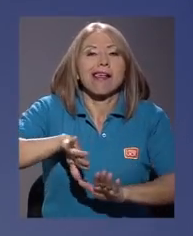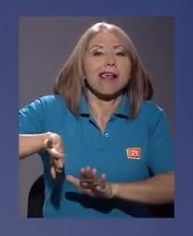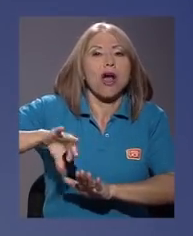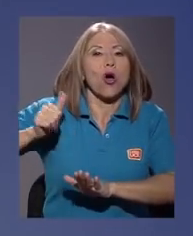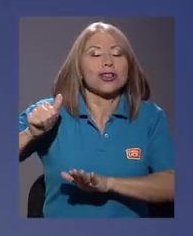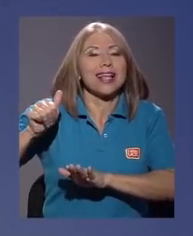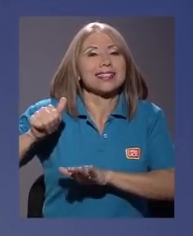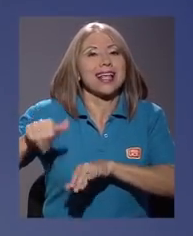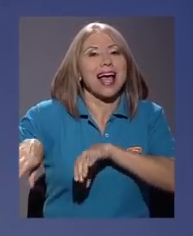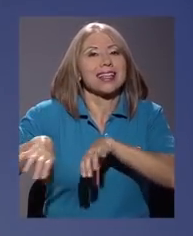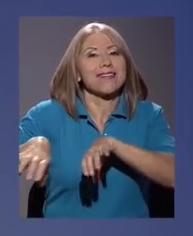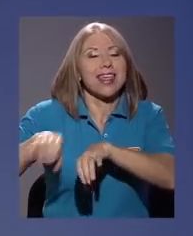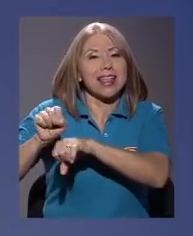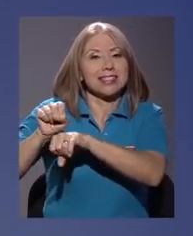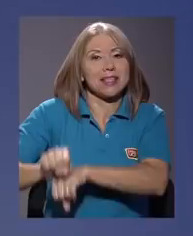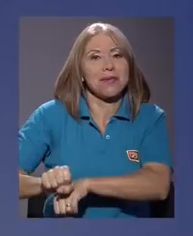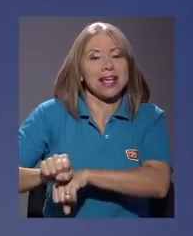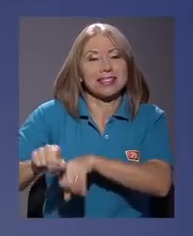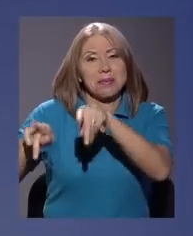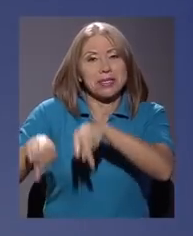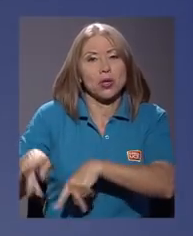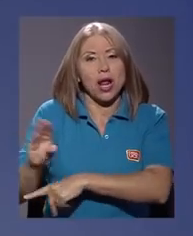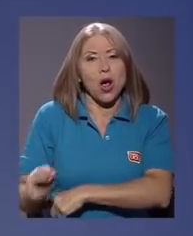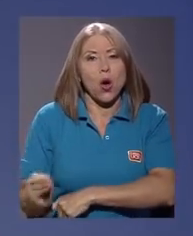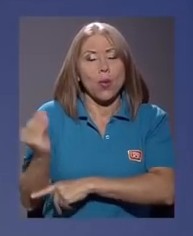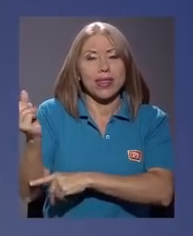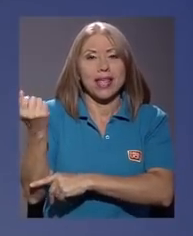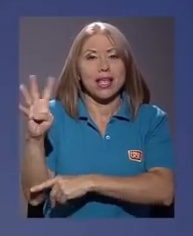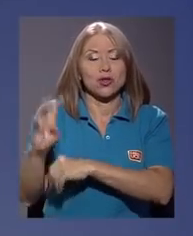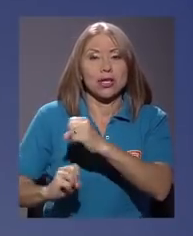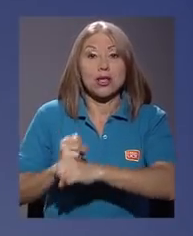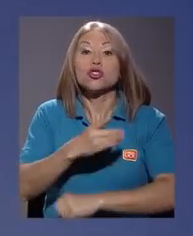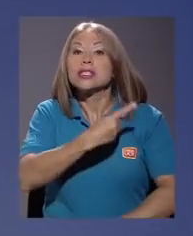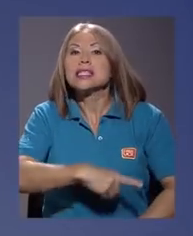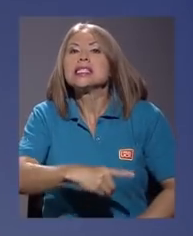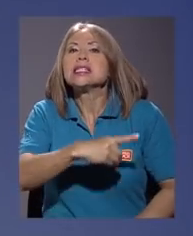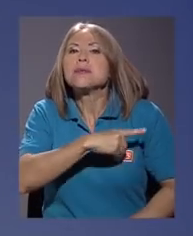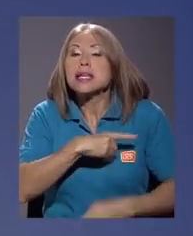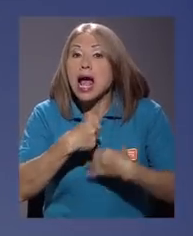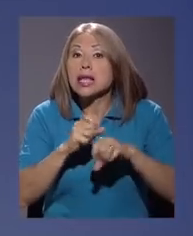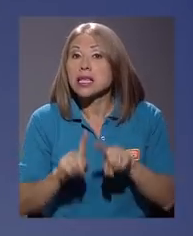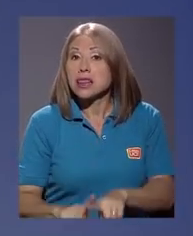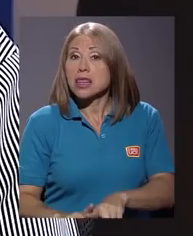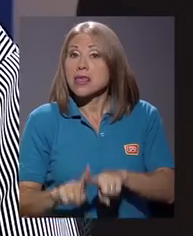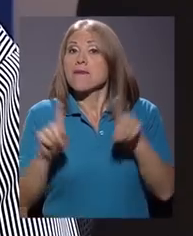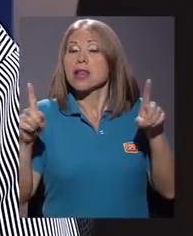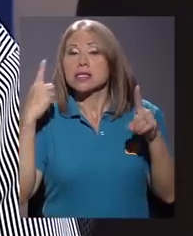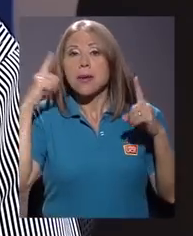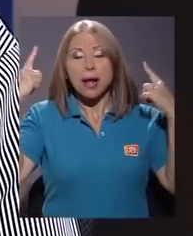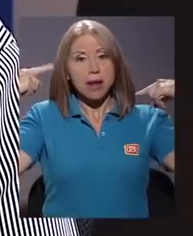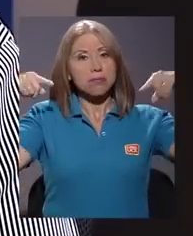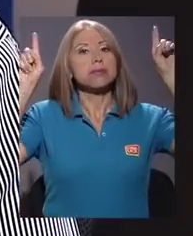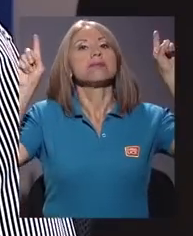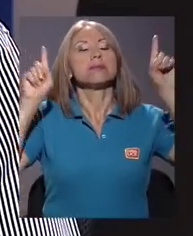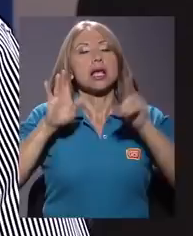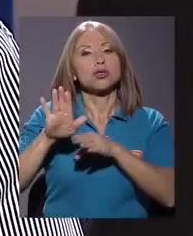años esa disciplina Cuánta diferencia hace en el éxito de una carrera como la tuya pues